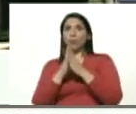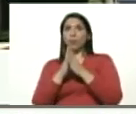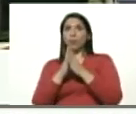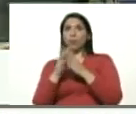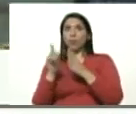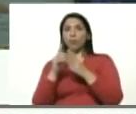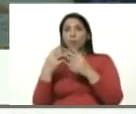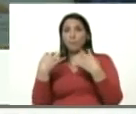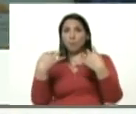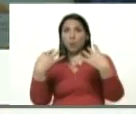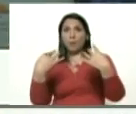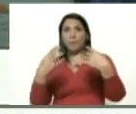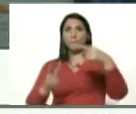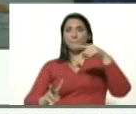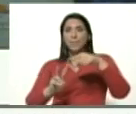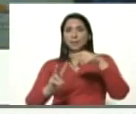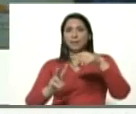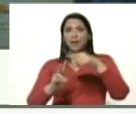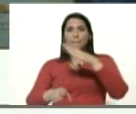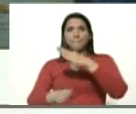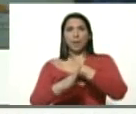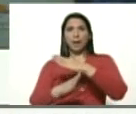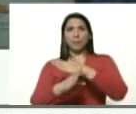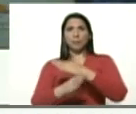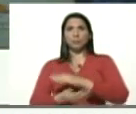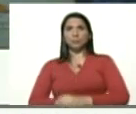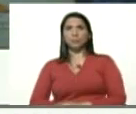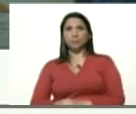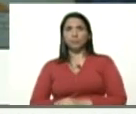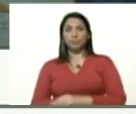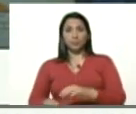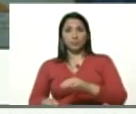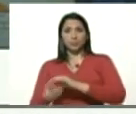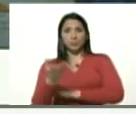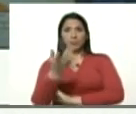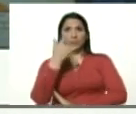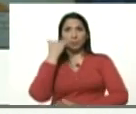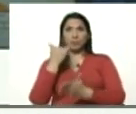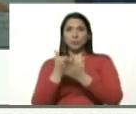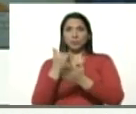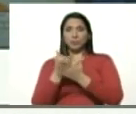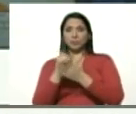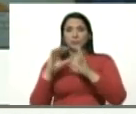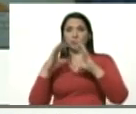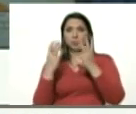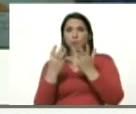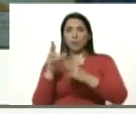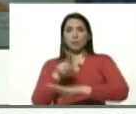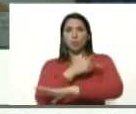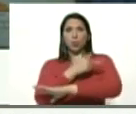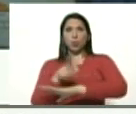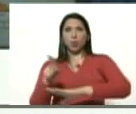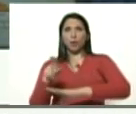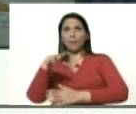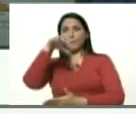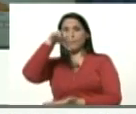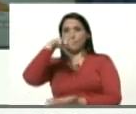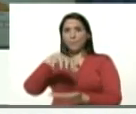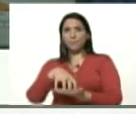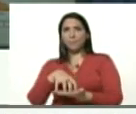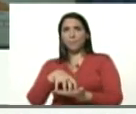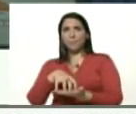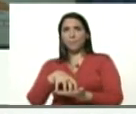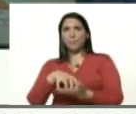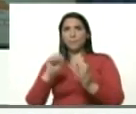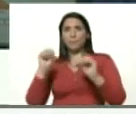en la señal de Venezolana de Televisión vamos a estar presenciando ese estreno mundial desde el estado